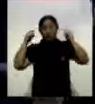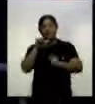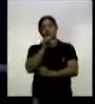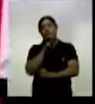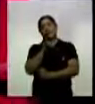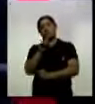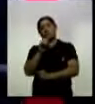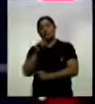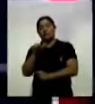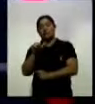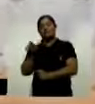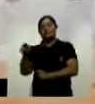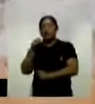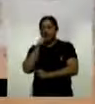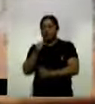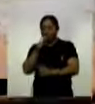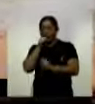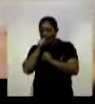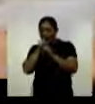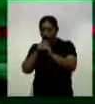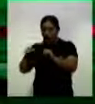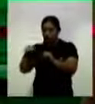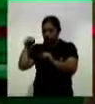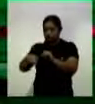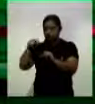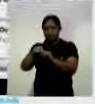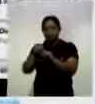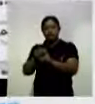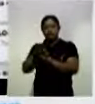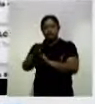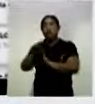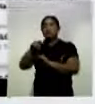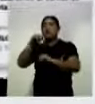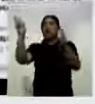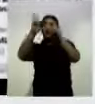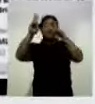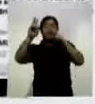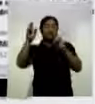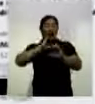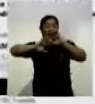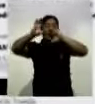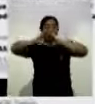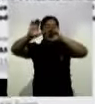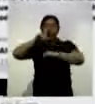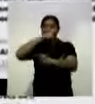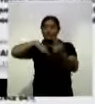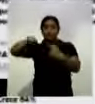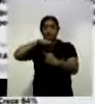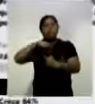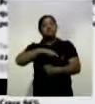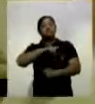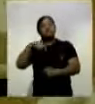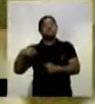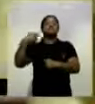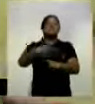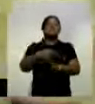tema comenzó a sonar en los altavoces de la misma. Al día siguiente, el líder de la agrupación, Axl Rose, criticó las